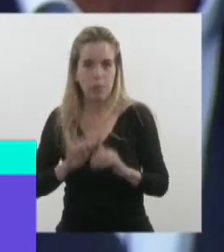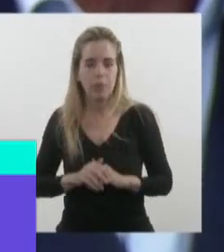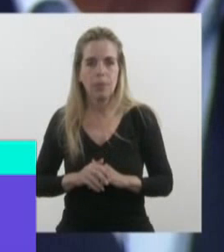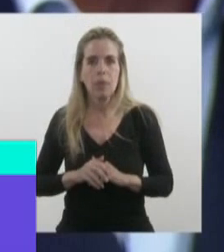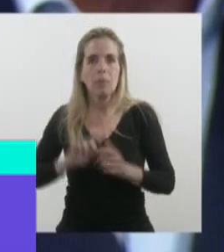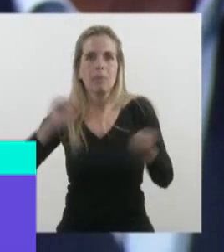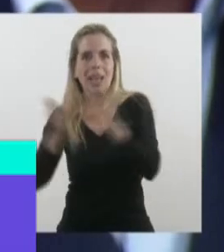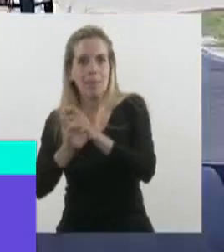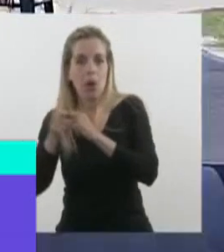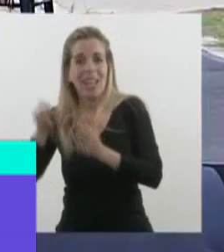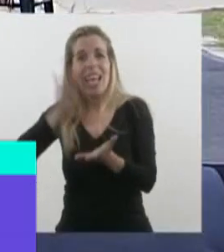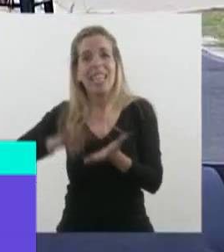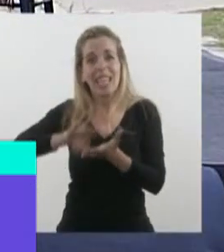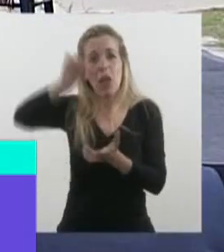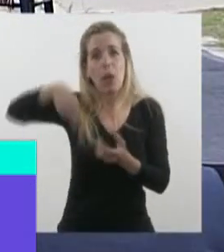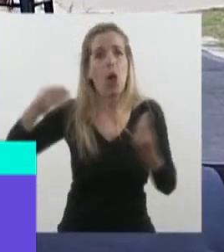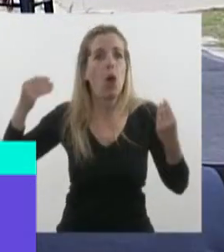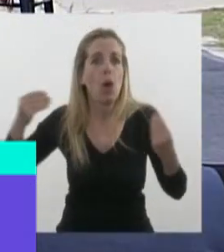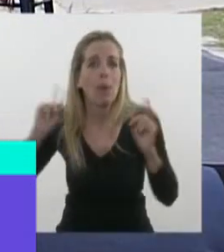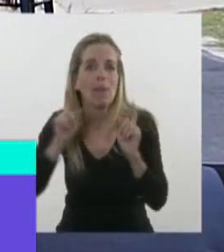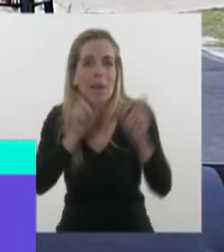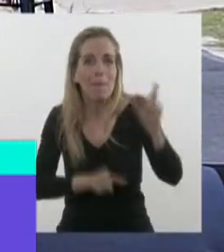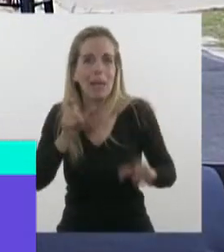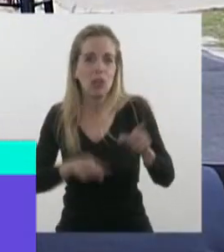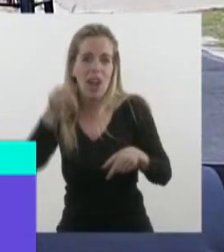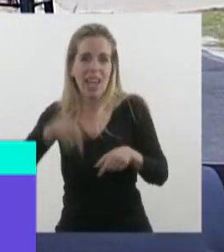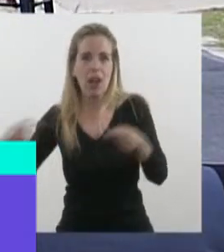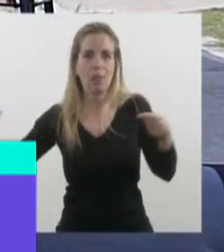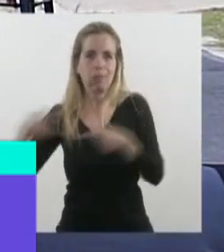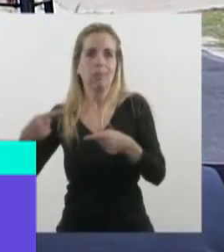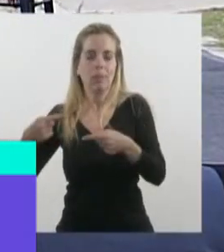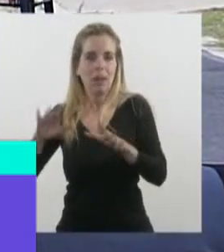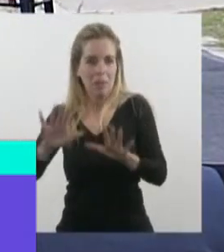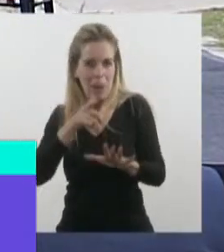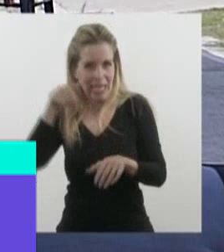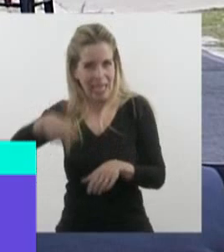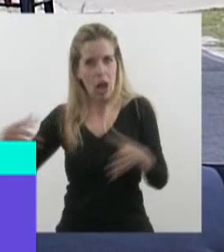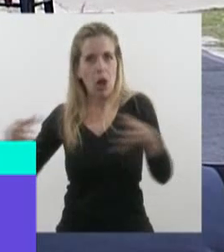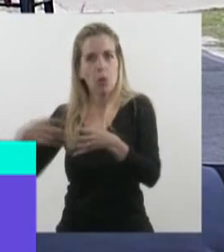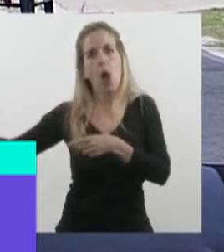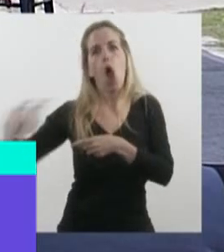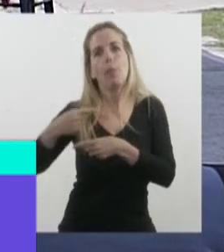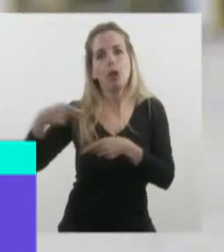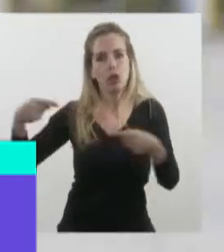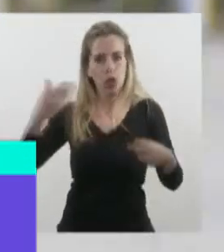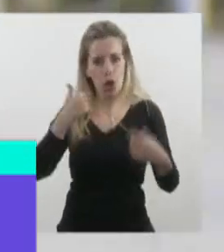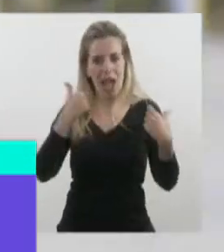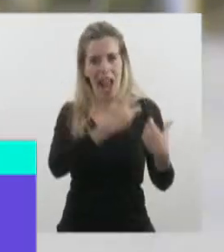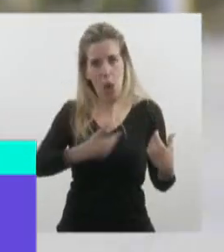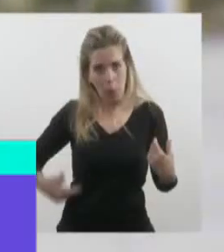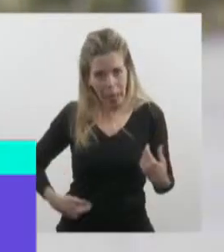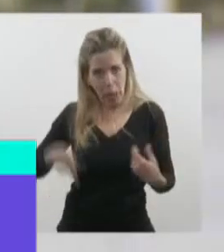Deuda que habían tomado, lo que ahora nos explican cómo debemos negociar la deuda. Es muy impresionante, eso es lo que más me impresiona a mí, ¿no? Ellos toman la